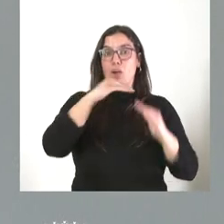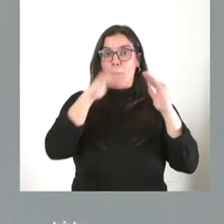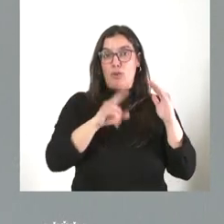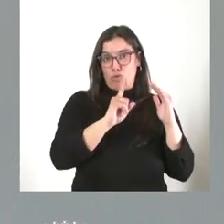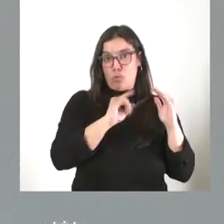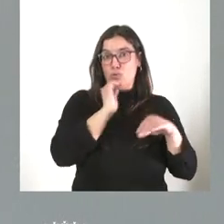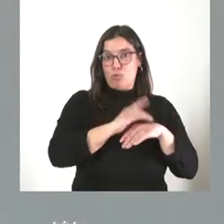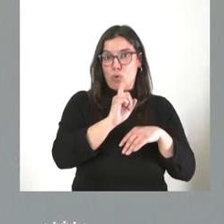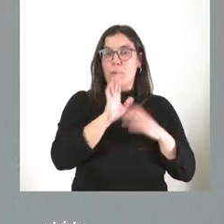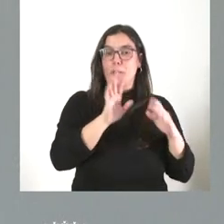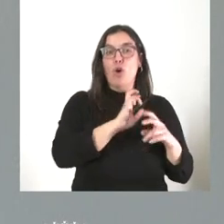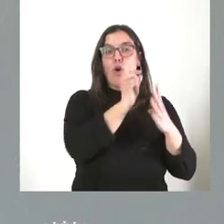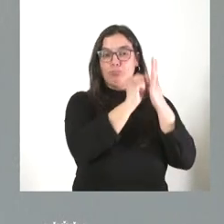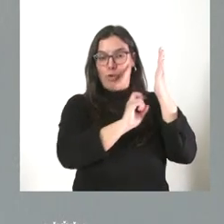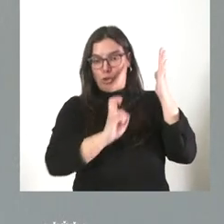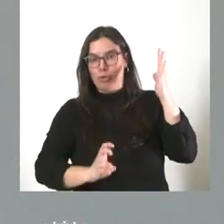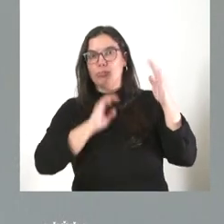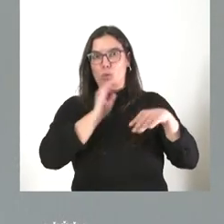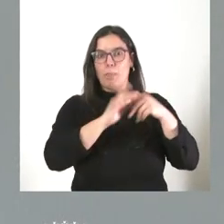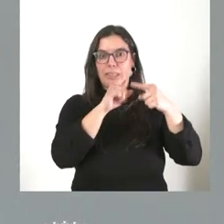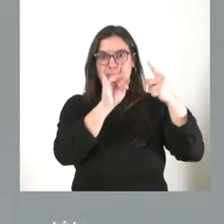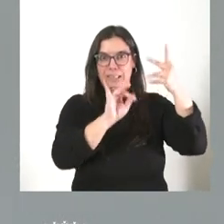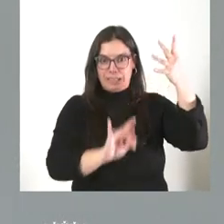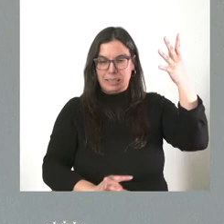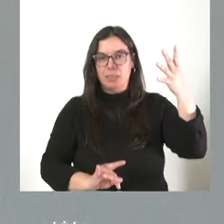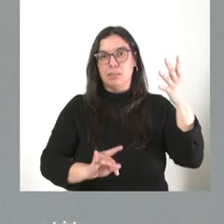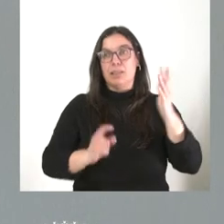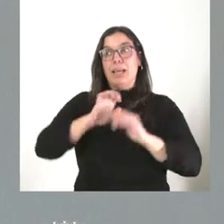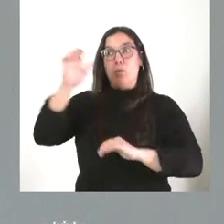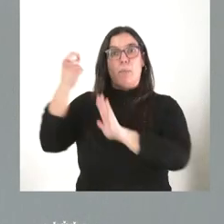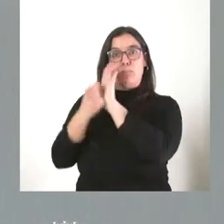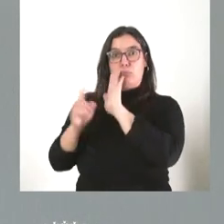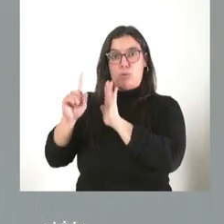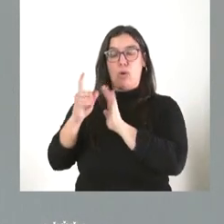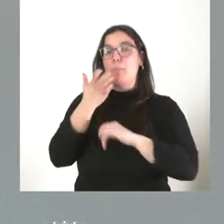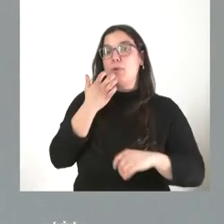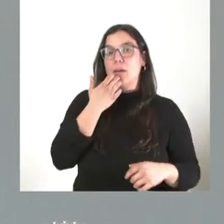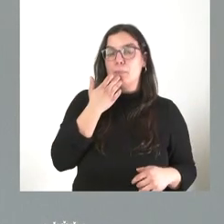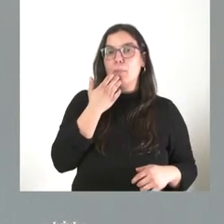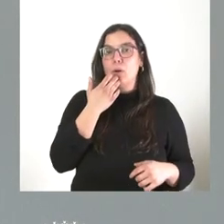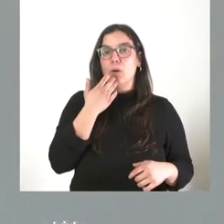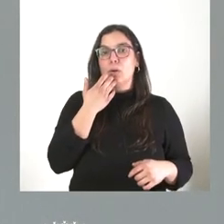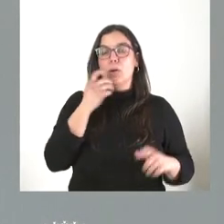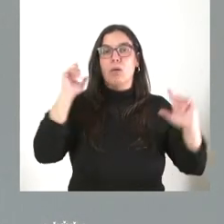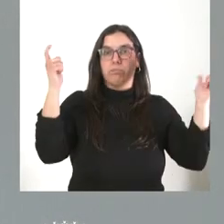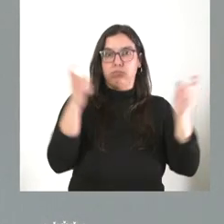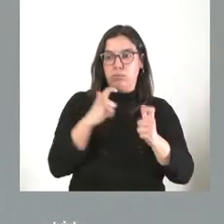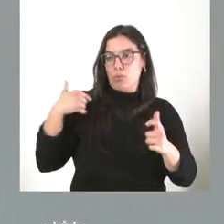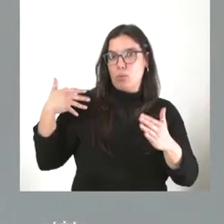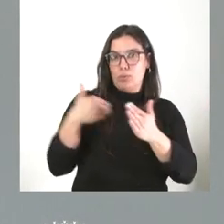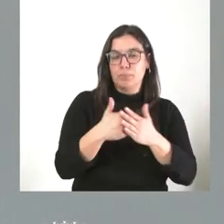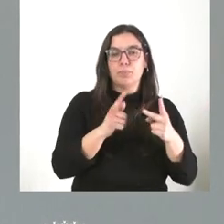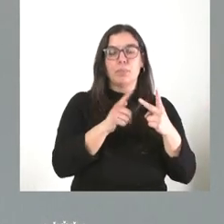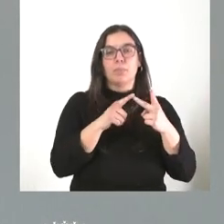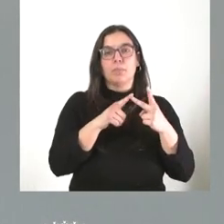sigue otra serie de requisitos que aunque no están establecidos como tales en Europa como es la pérdida intensa de población en los últimos años como